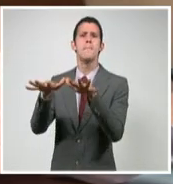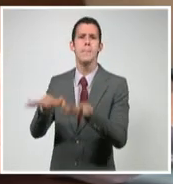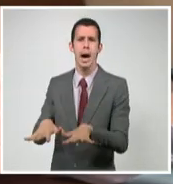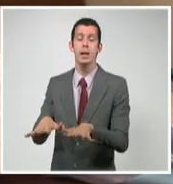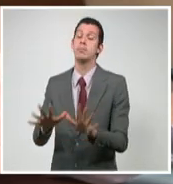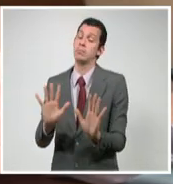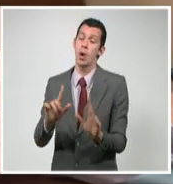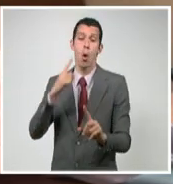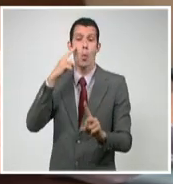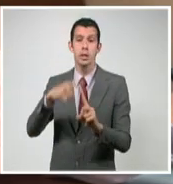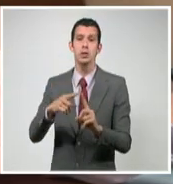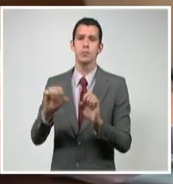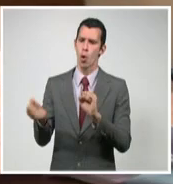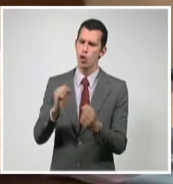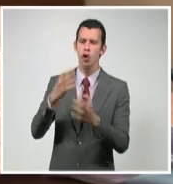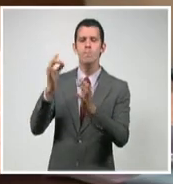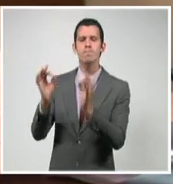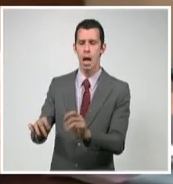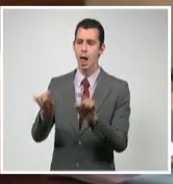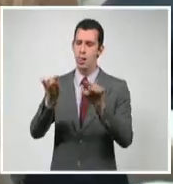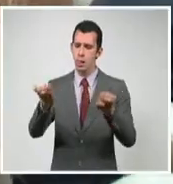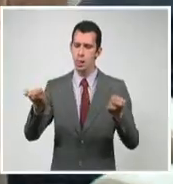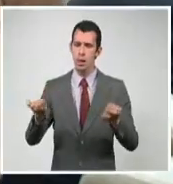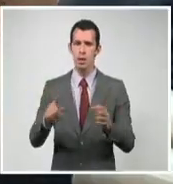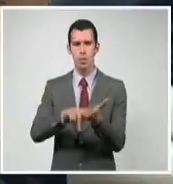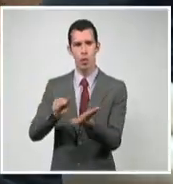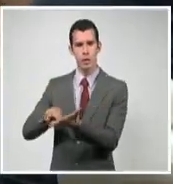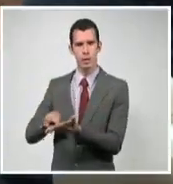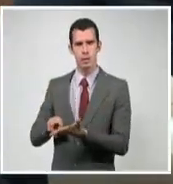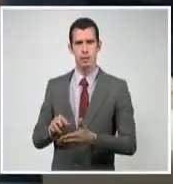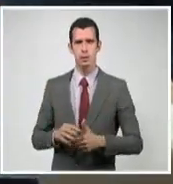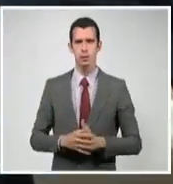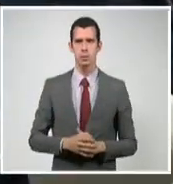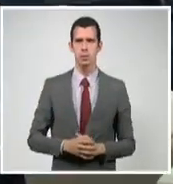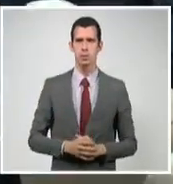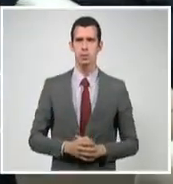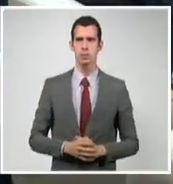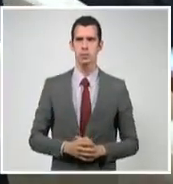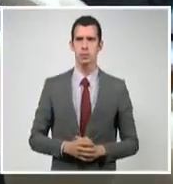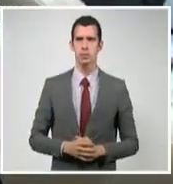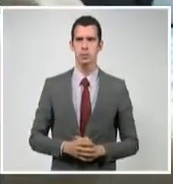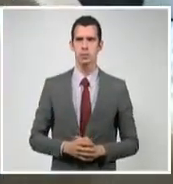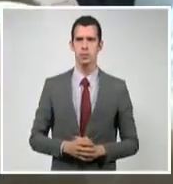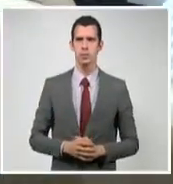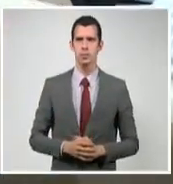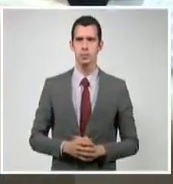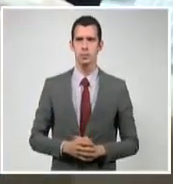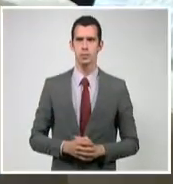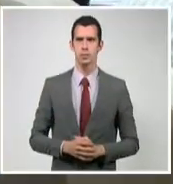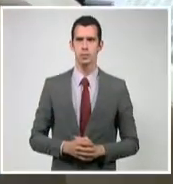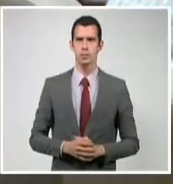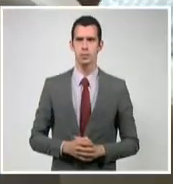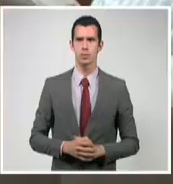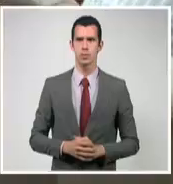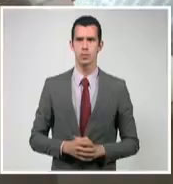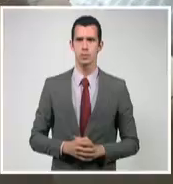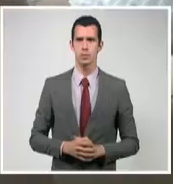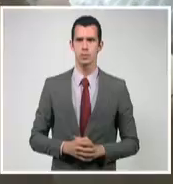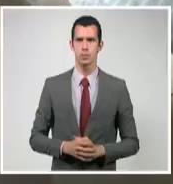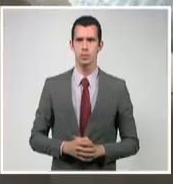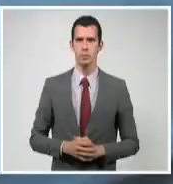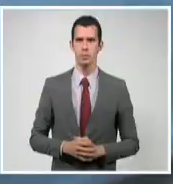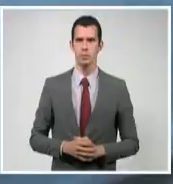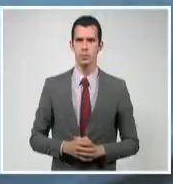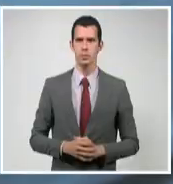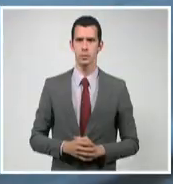esa etapa en su infancia asimismo atendiendo al comportamiento de sus indicadores sanitarios un grupo de